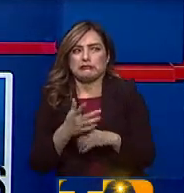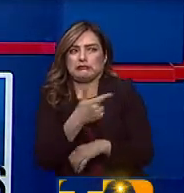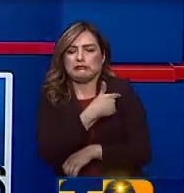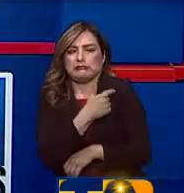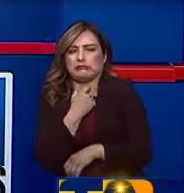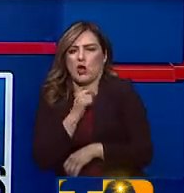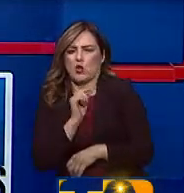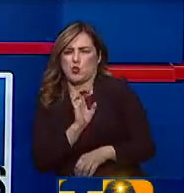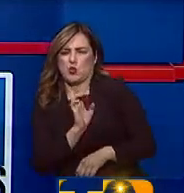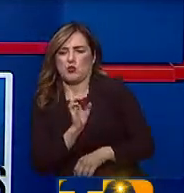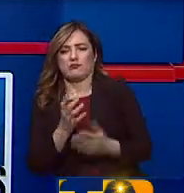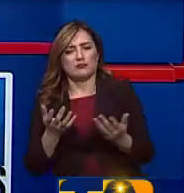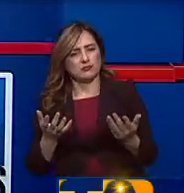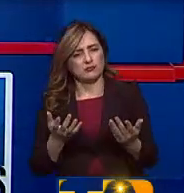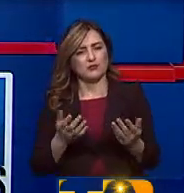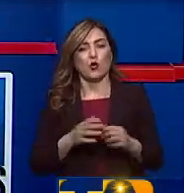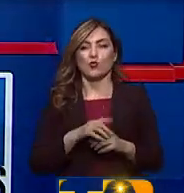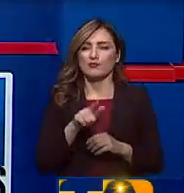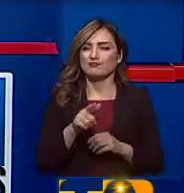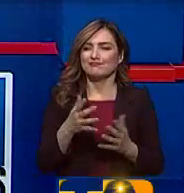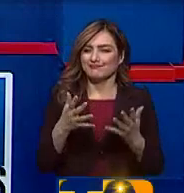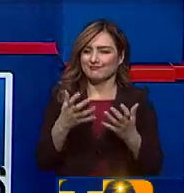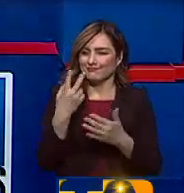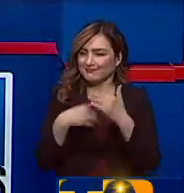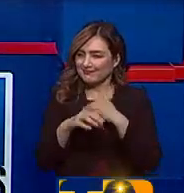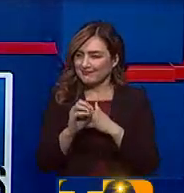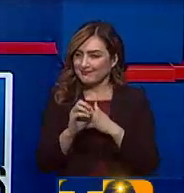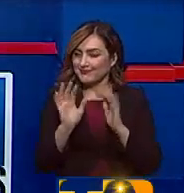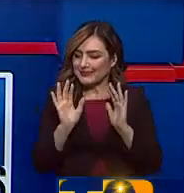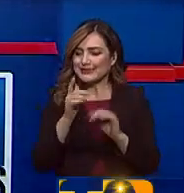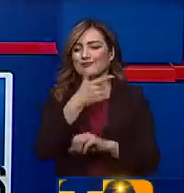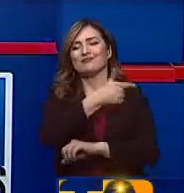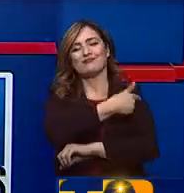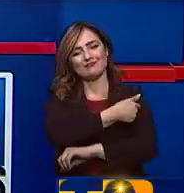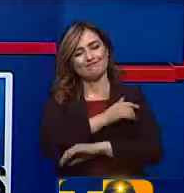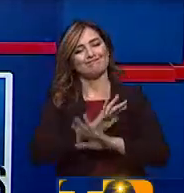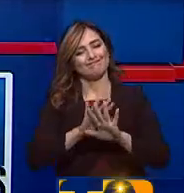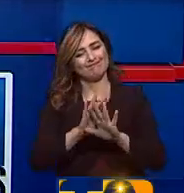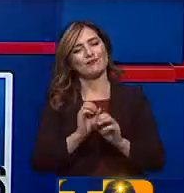que si usted no quiere ser tío, como le decimos nosotros de cariño, vacúnese